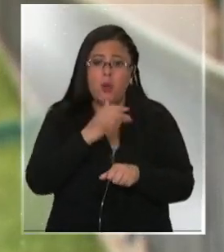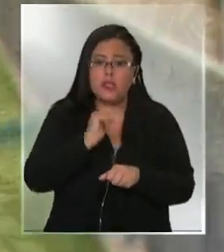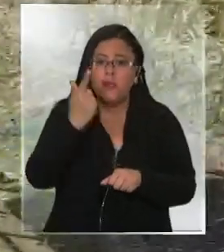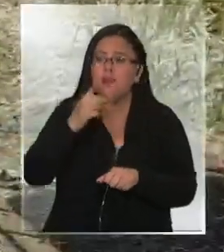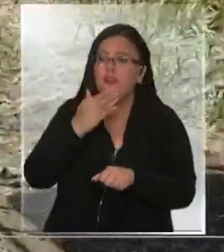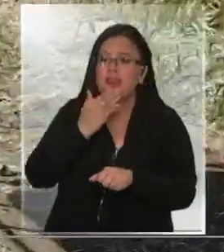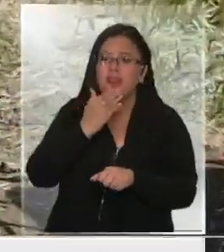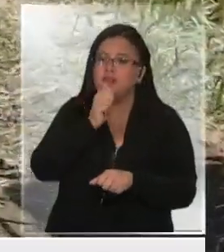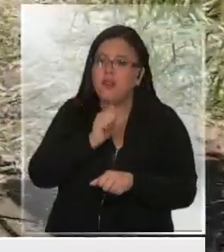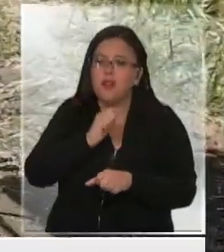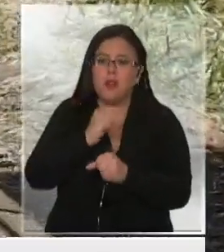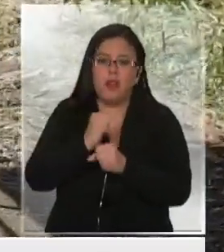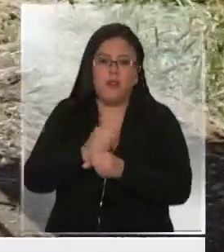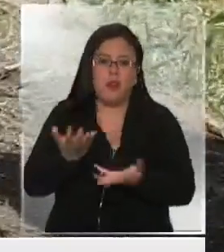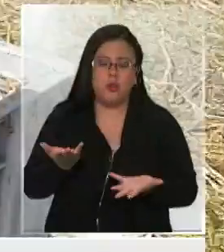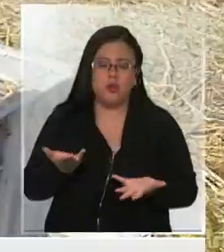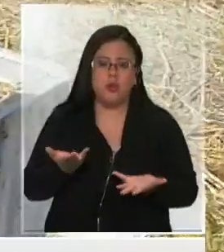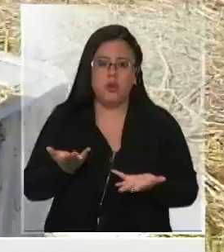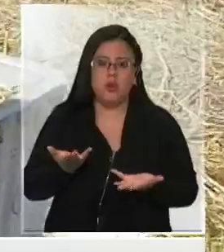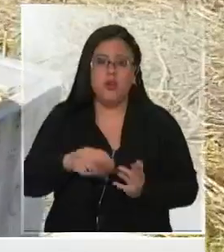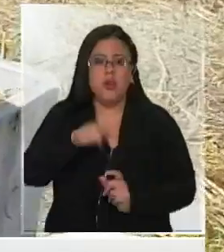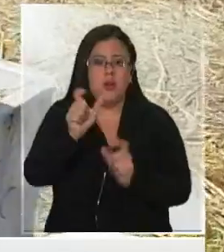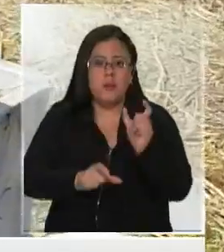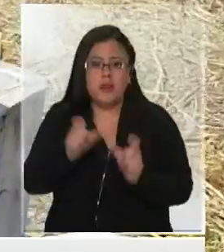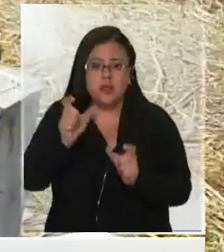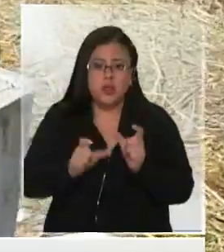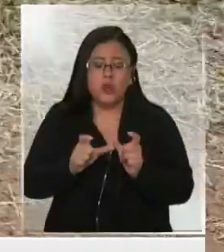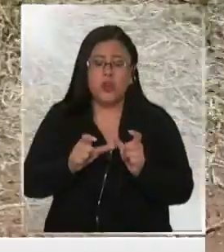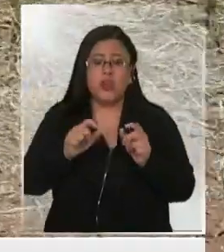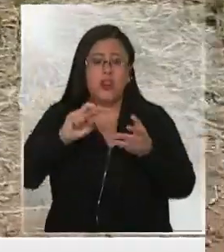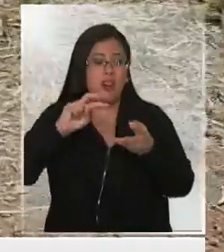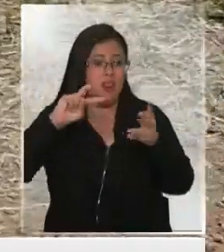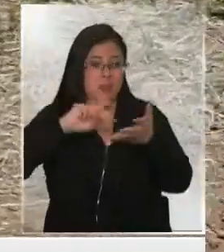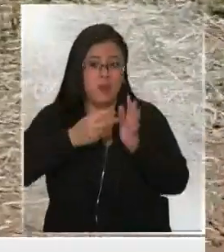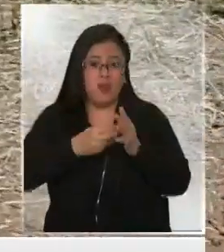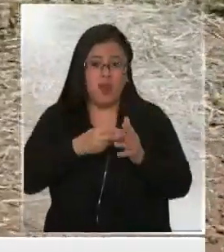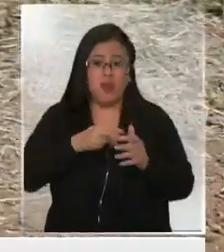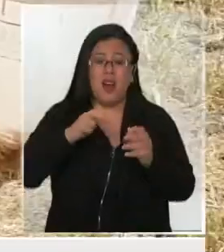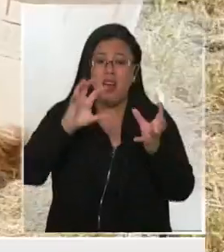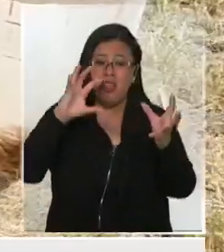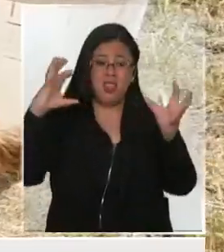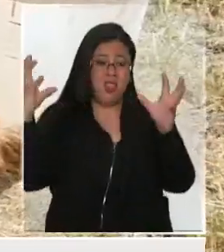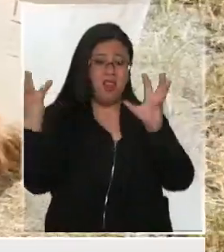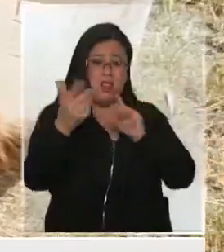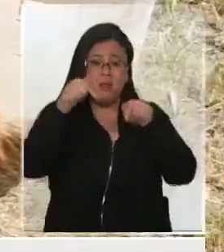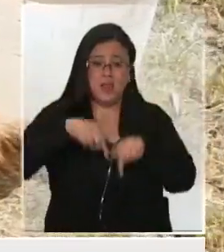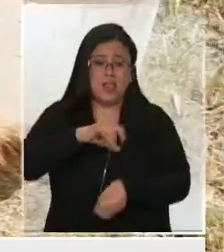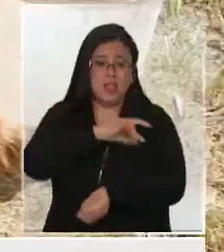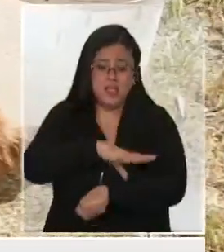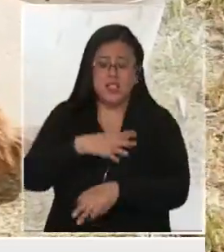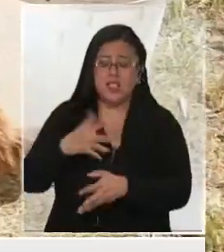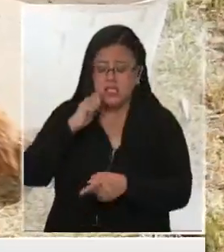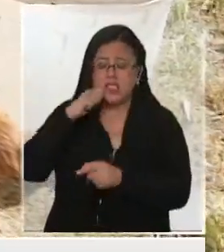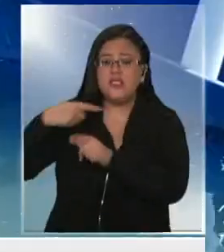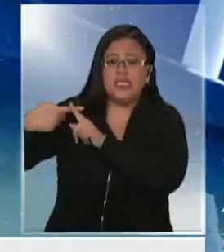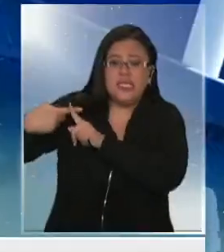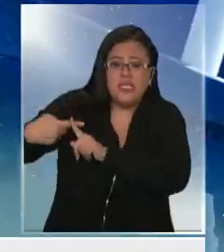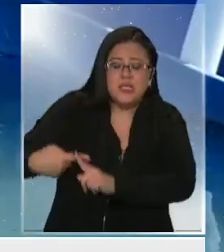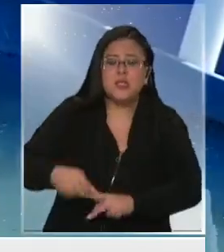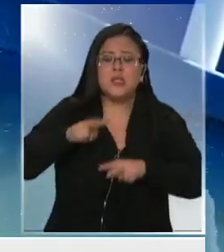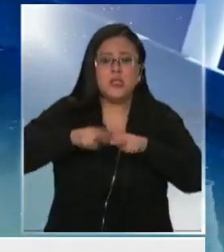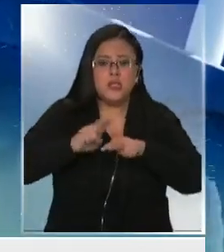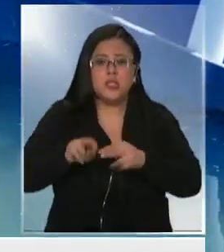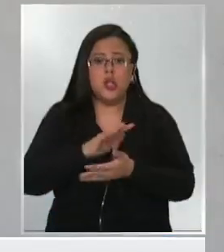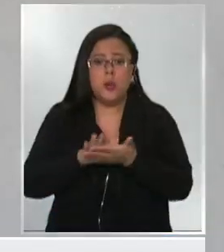de trabajo. Migrantes climáticos en Chile, un sacrificio que varios ya realizaron y en el caso